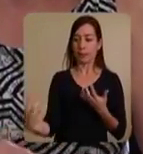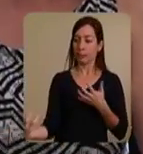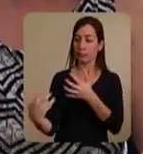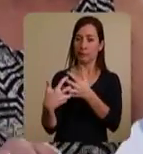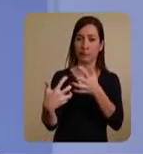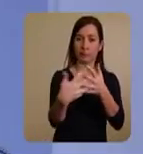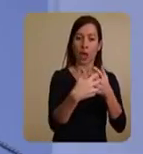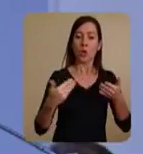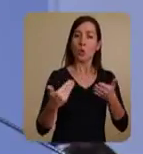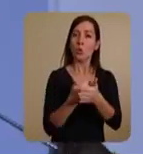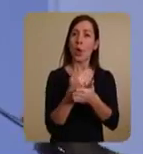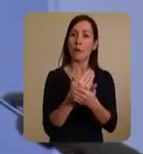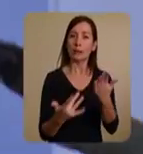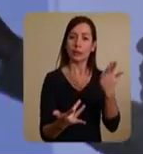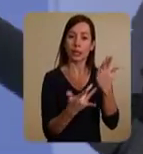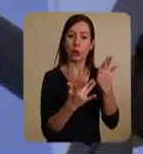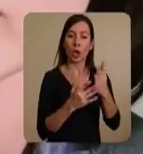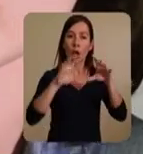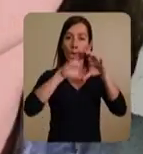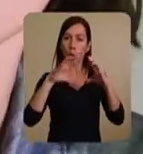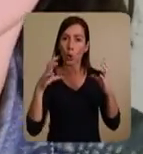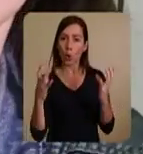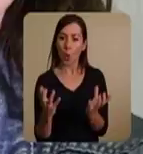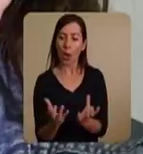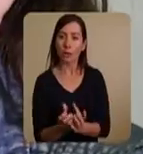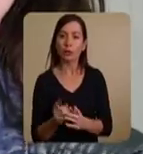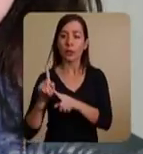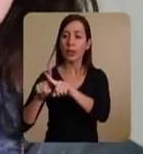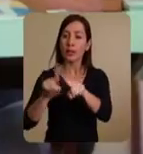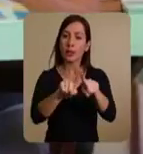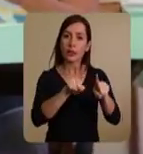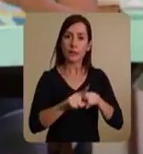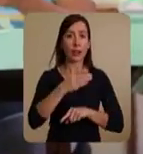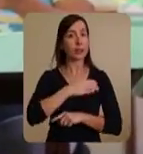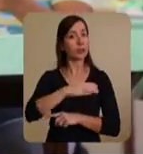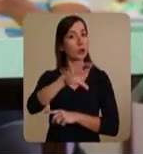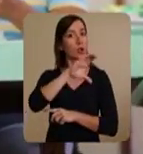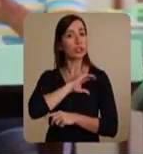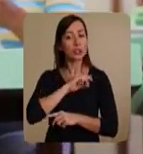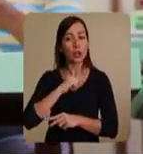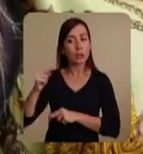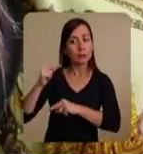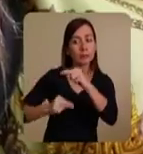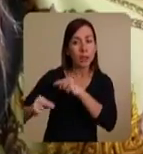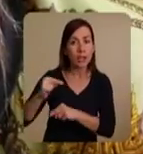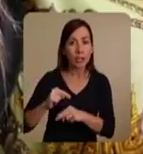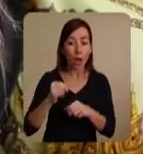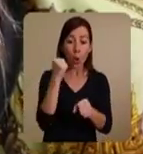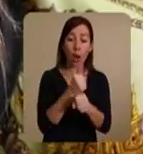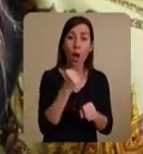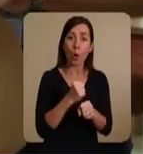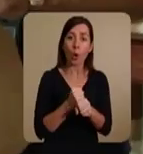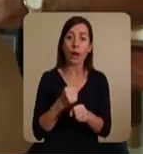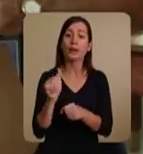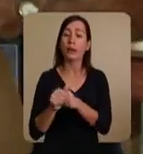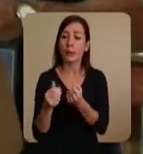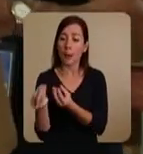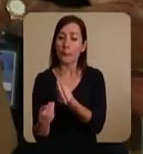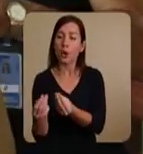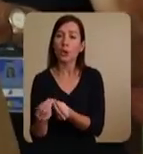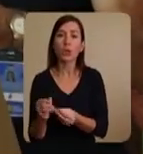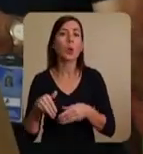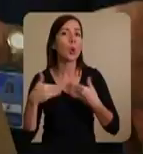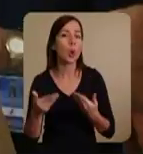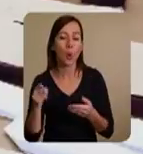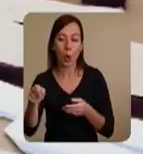INAH se adapta a nuevas tecnologías, la globalización y las distintas condiciones en el mercado laboral y productivo